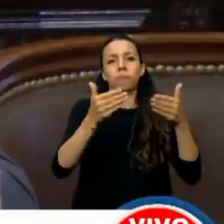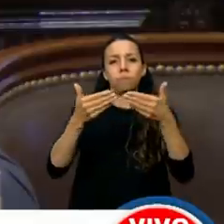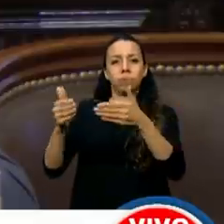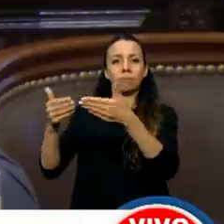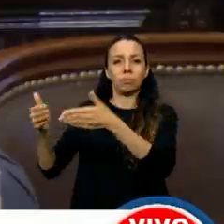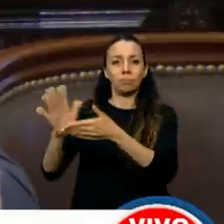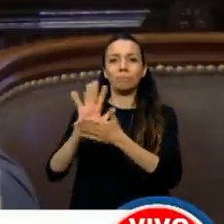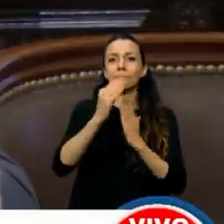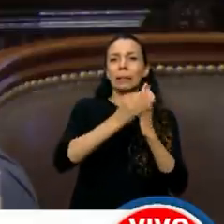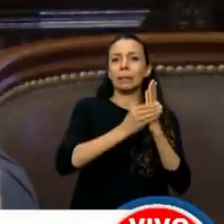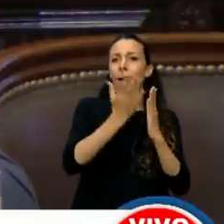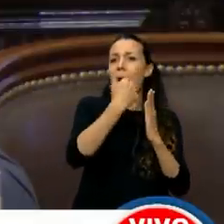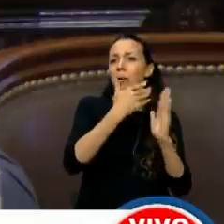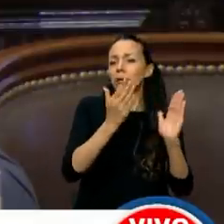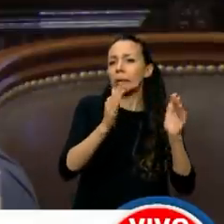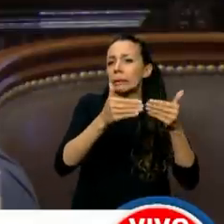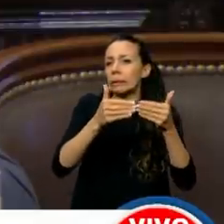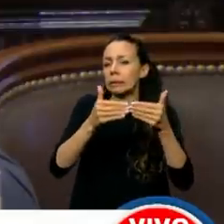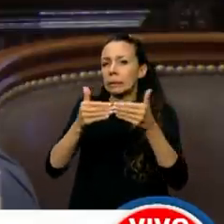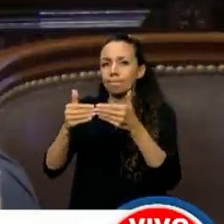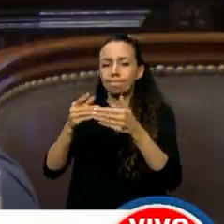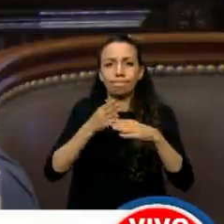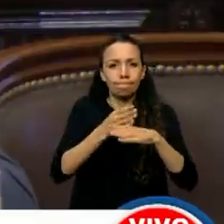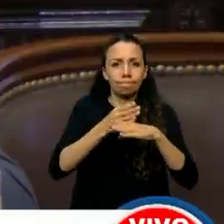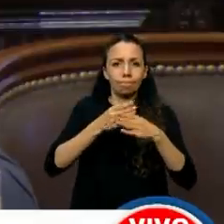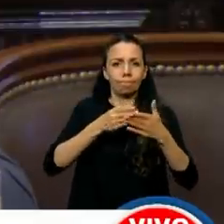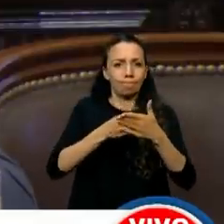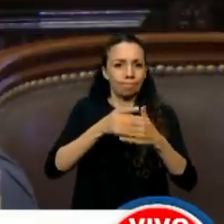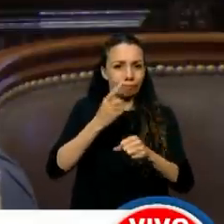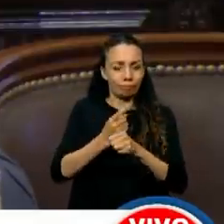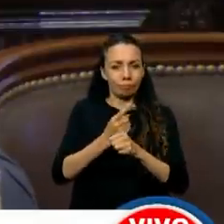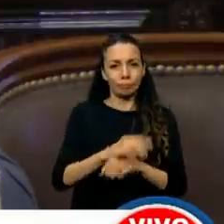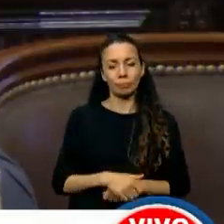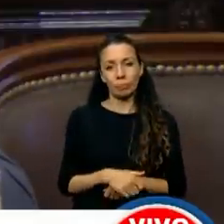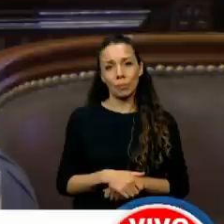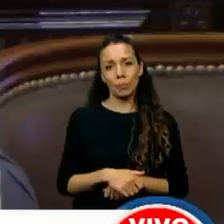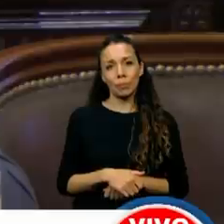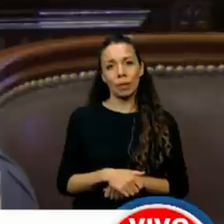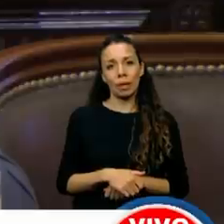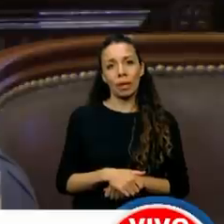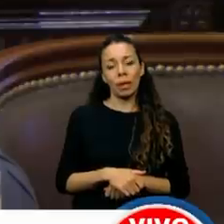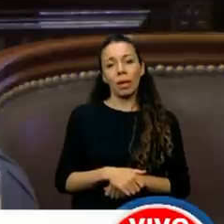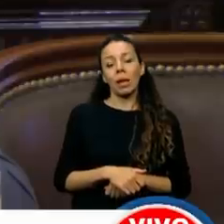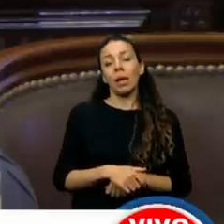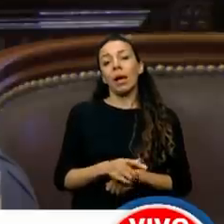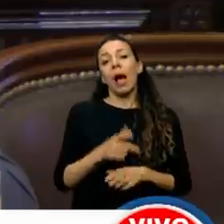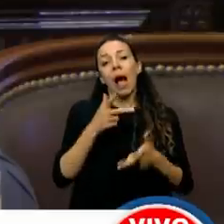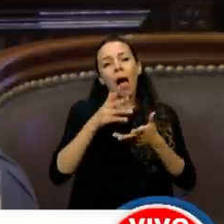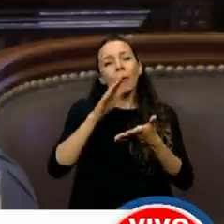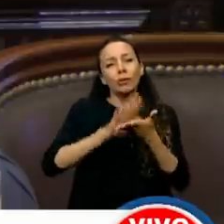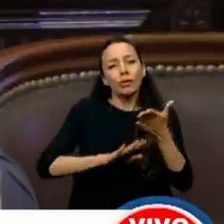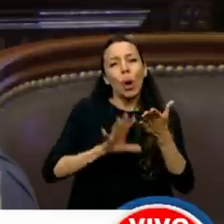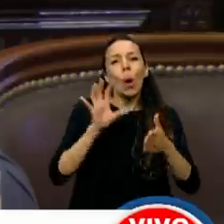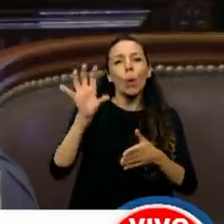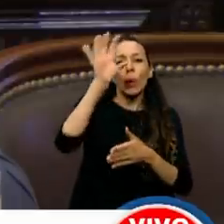le hemos tenido cerrada pero cuando hablamos de federalismo y esto creo que nuestra gobernadora lo